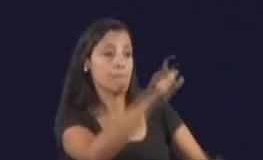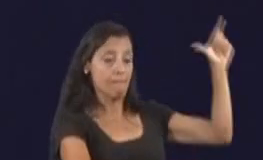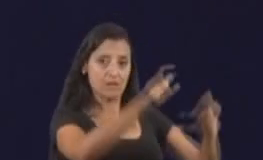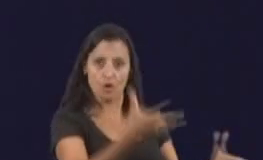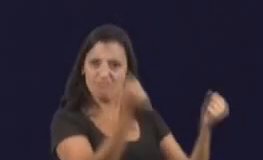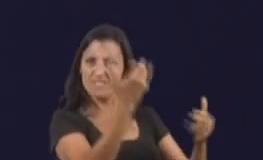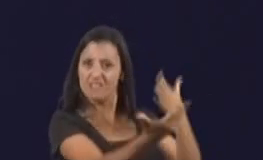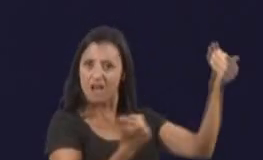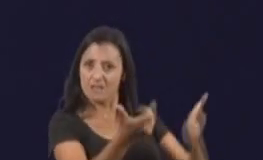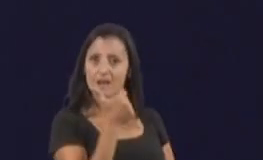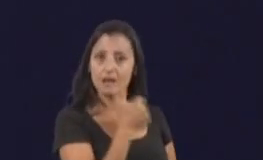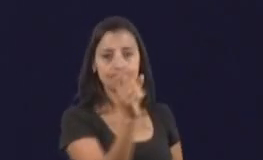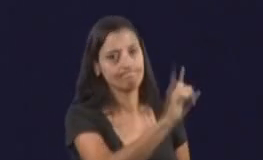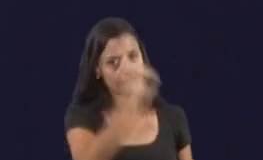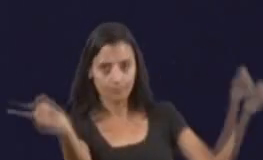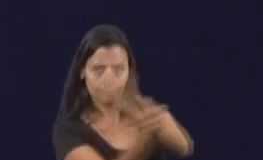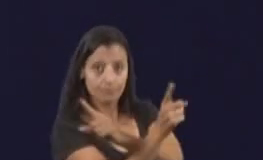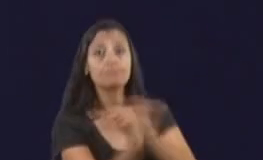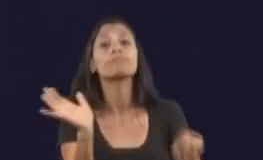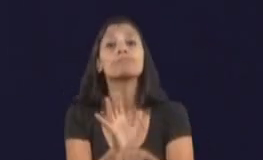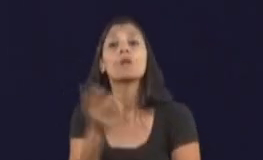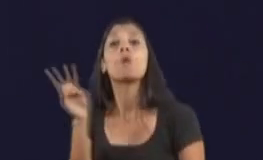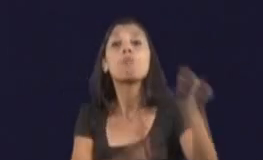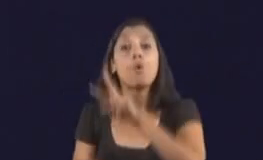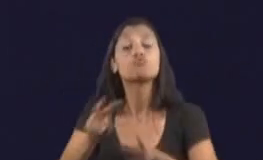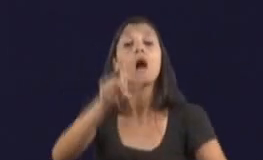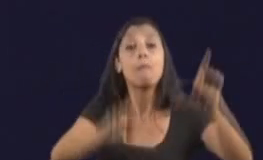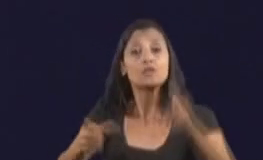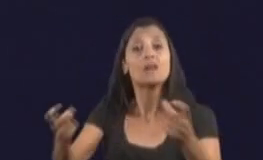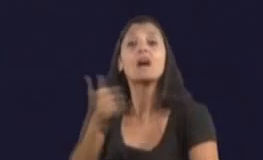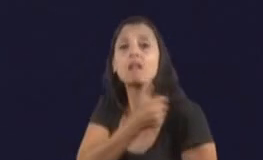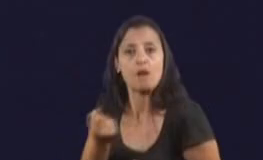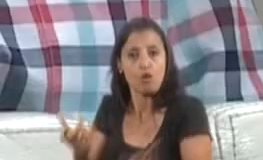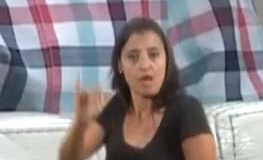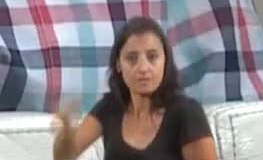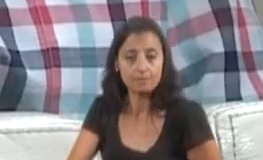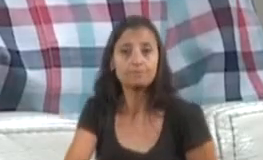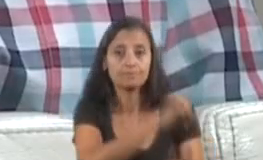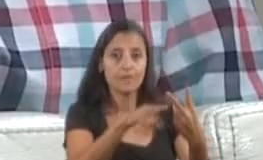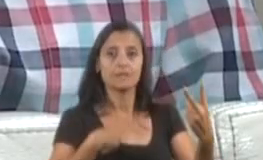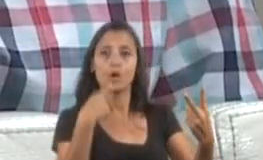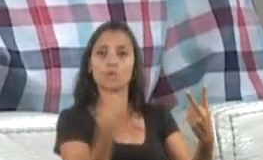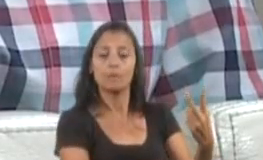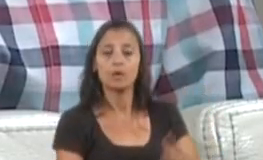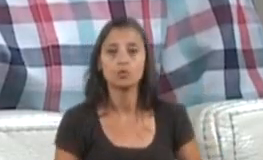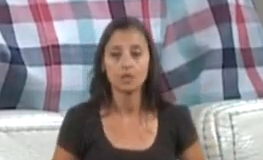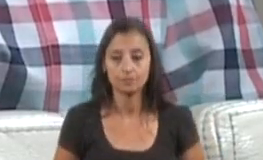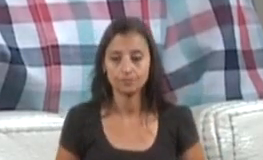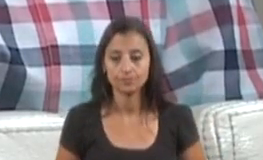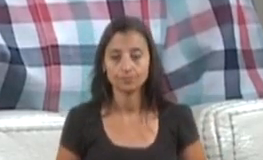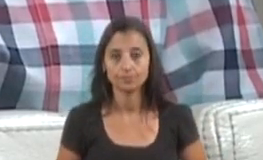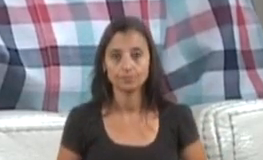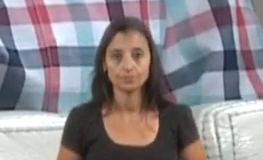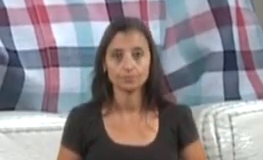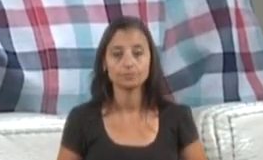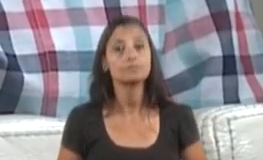tener su medicamento, sino muy por el contrario, que lo tengan solo aquellos que lo necesitan. Y el segundo temita que requiere la